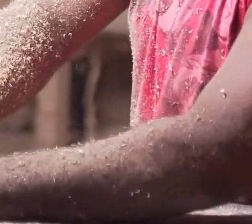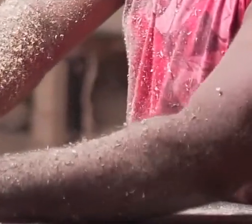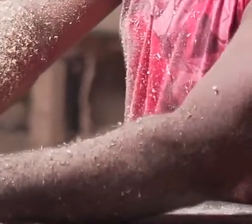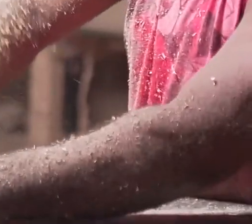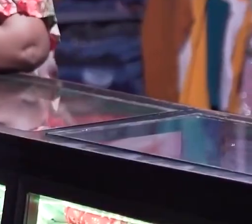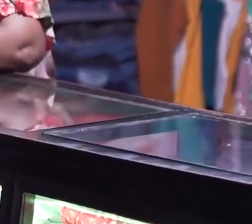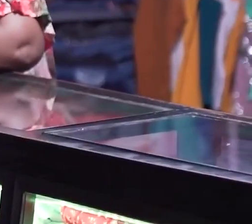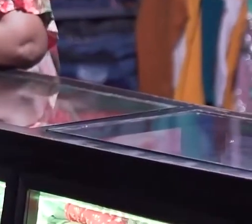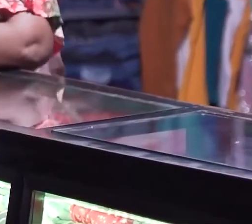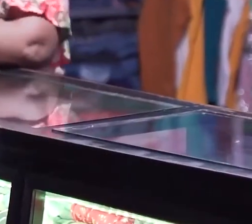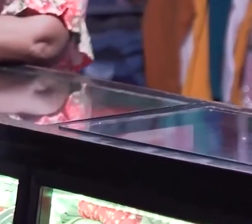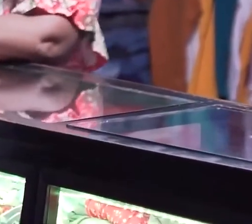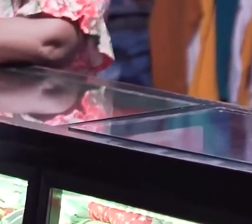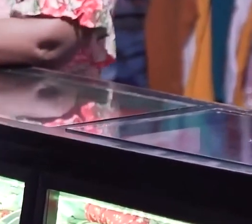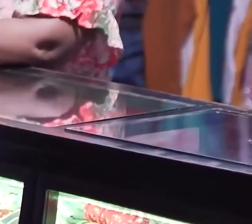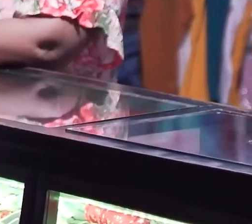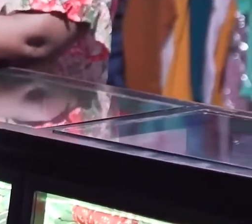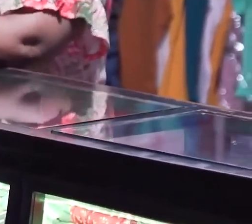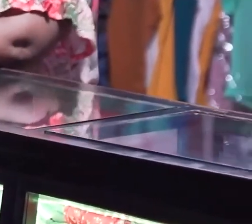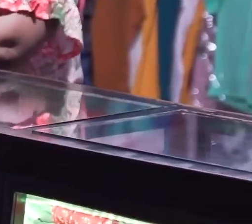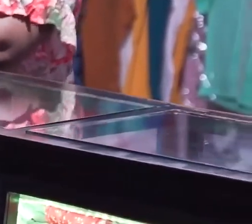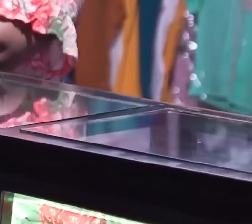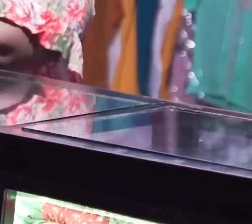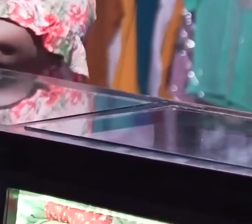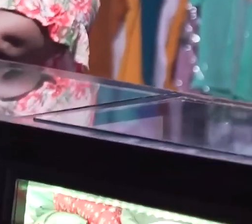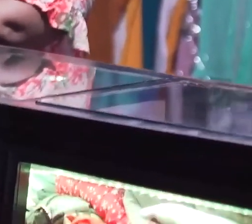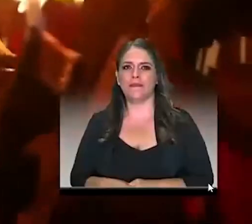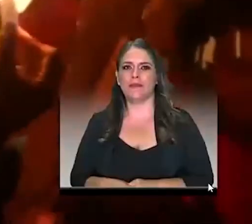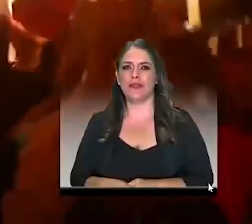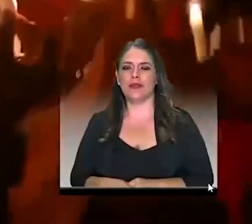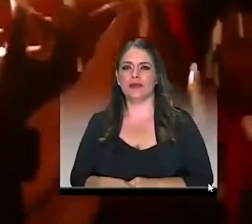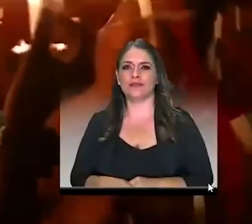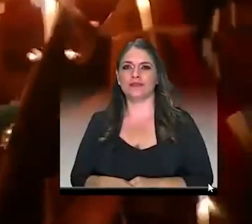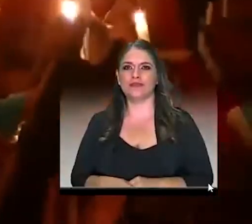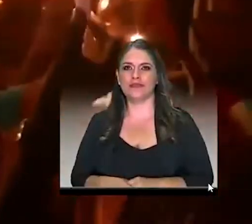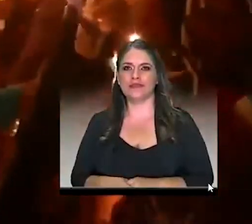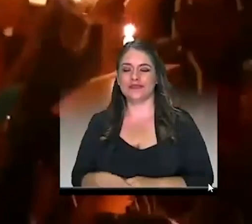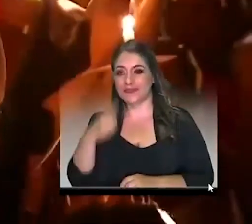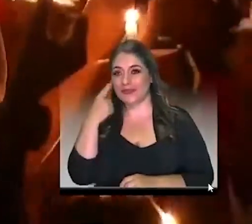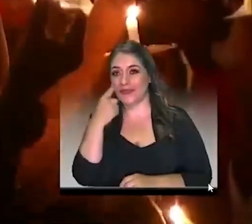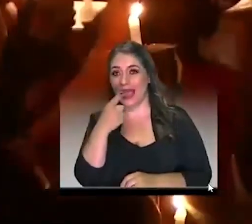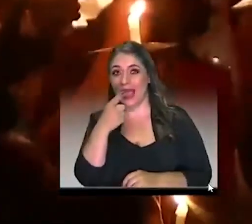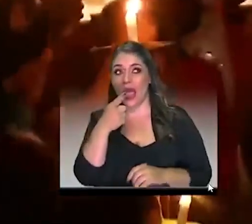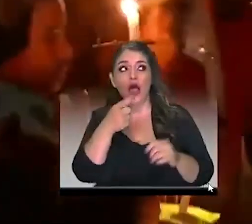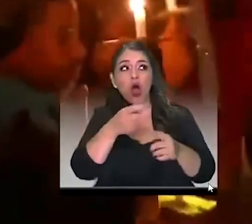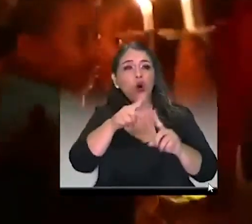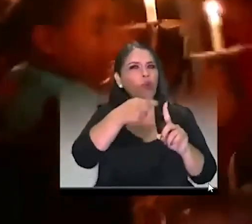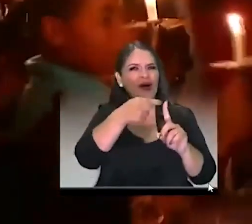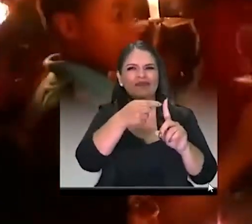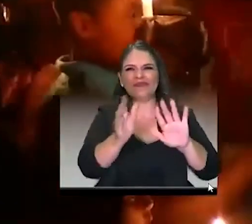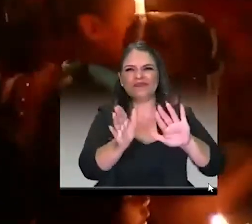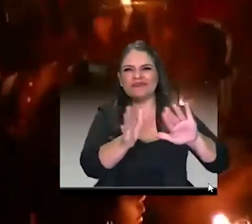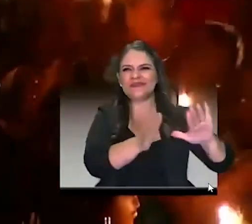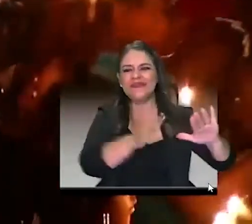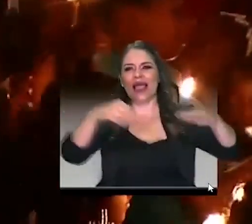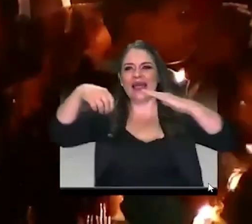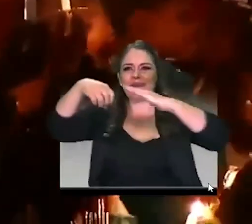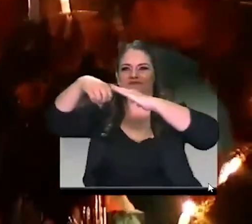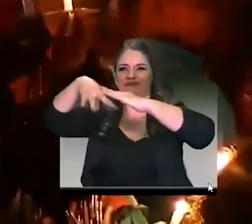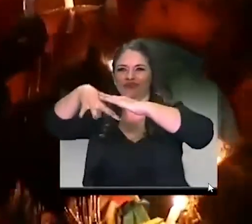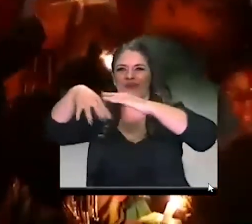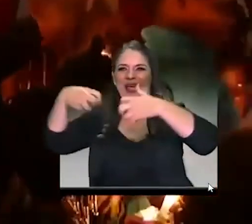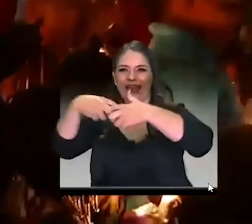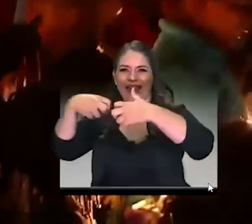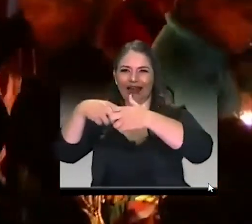luz! ¡Que vivan las oportunidades! Y que asumamos todos ese